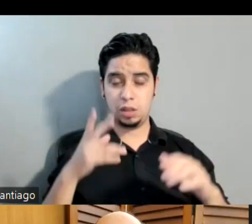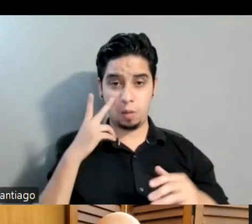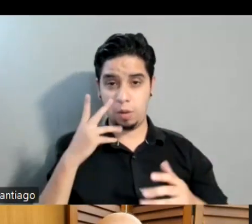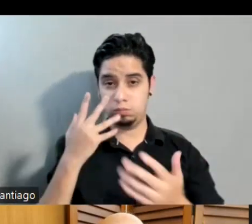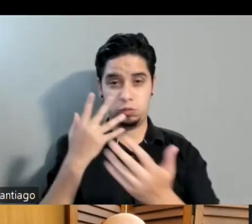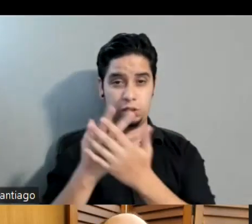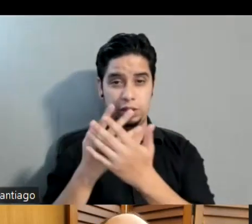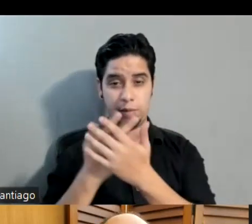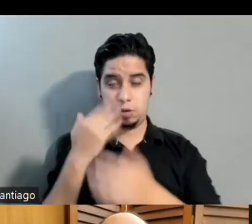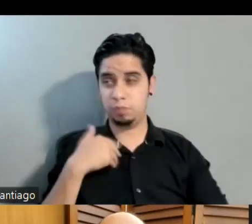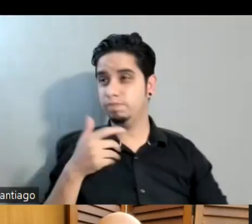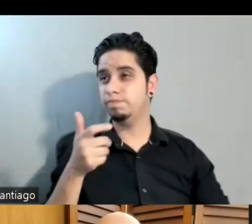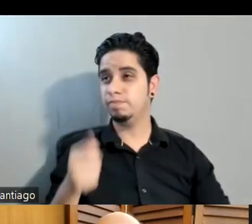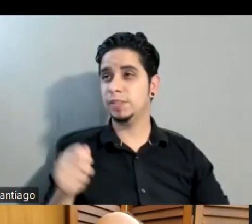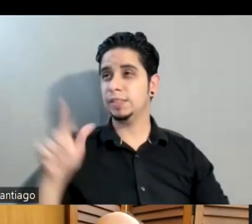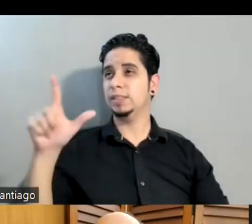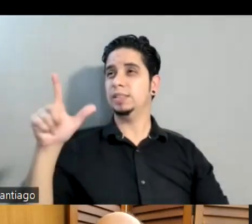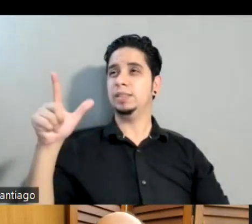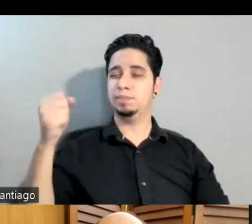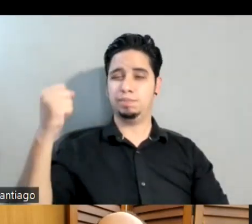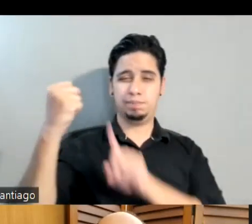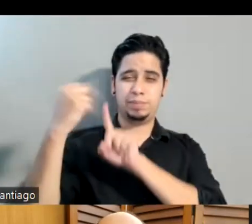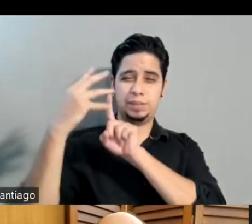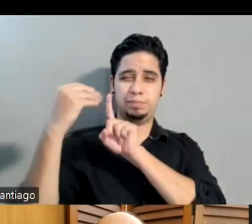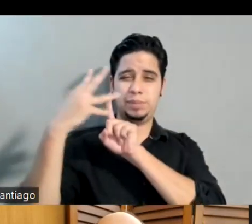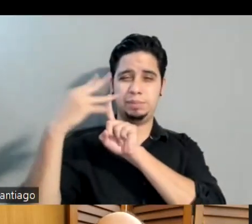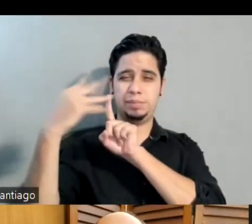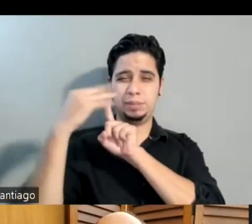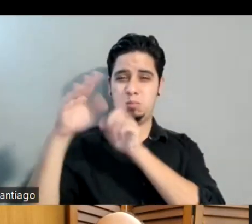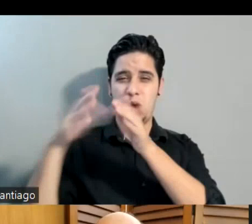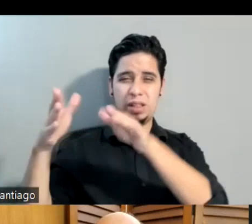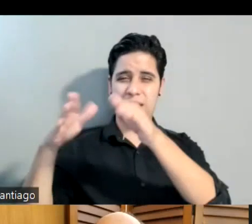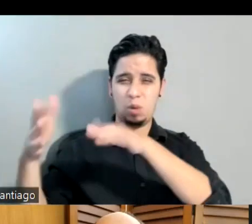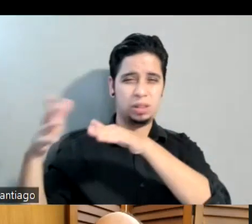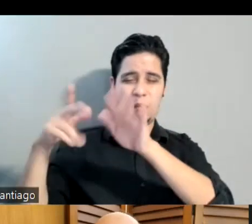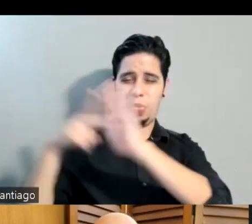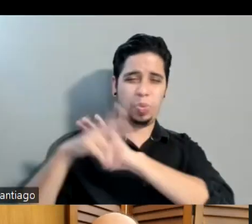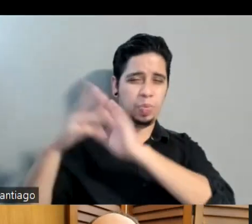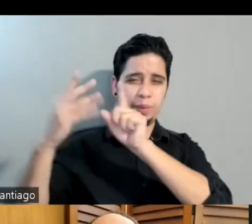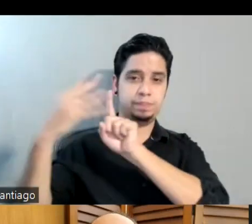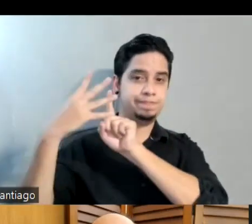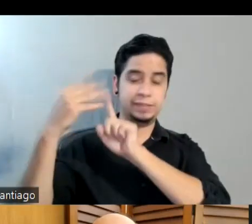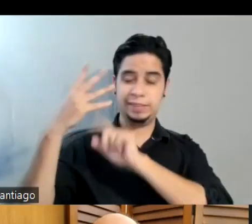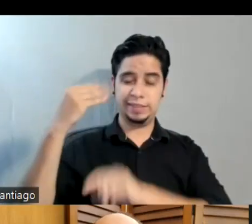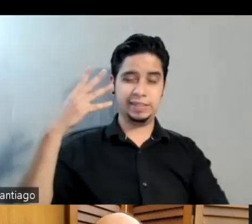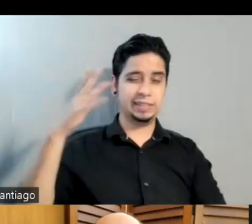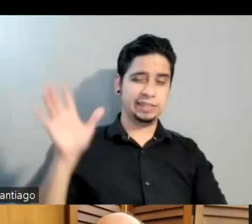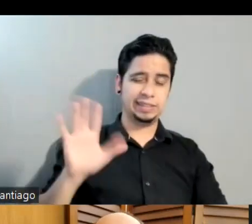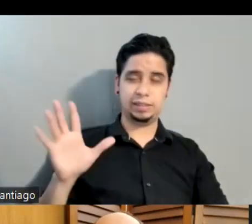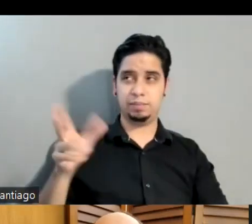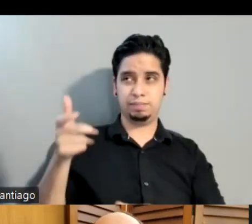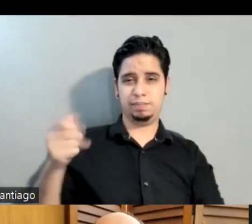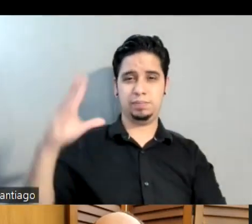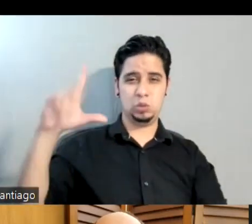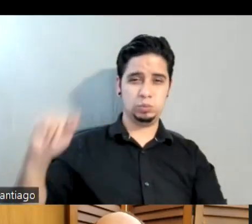las pongo yo digo, wow, esto es lo mismo. No me hace falta nada.